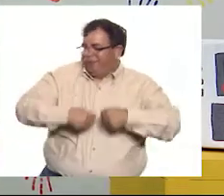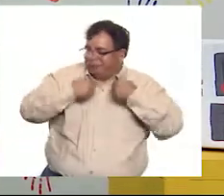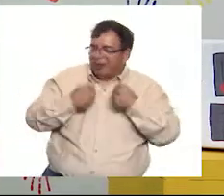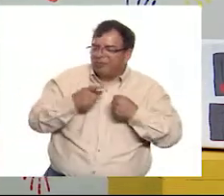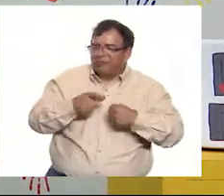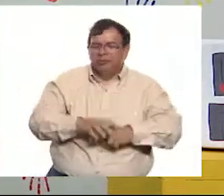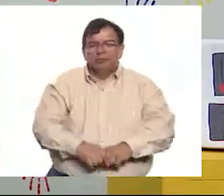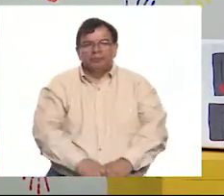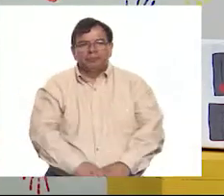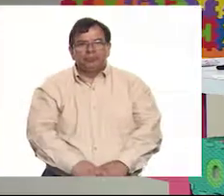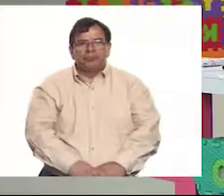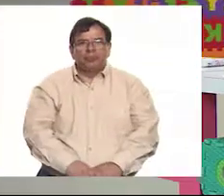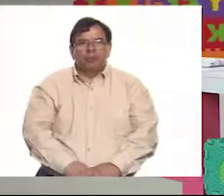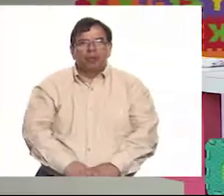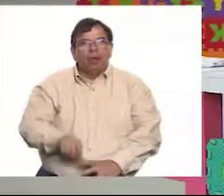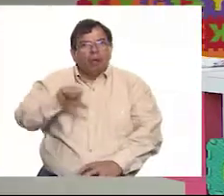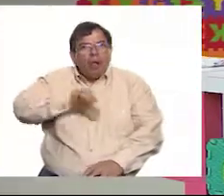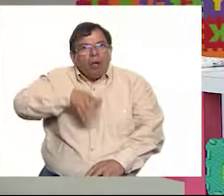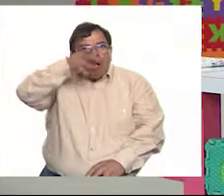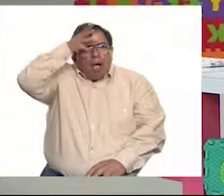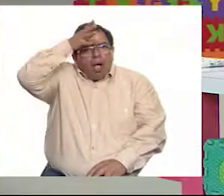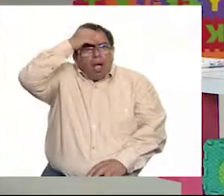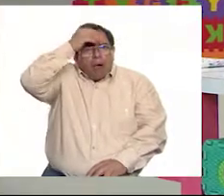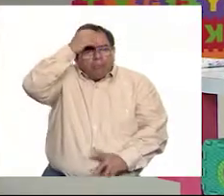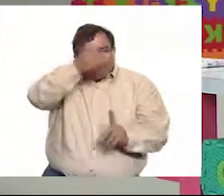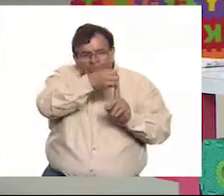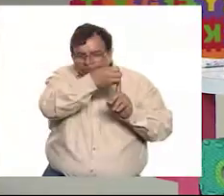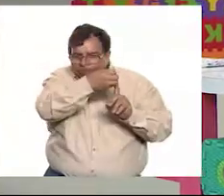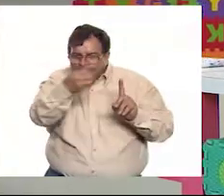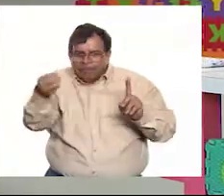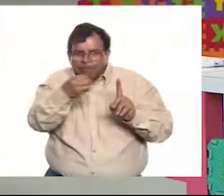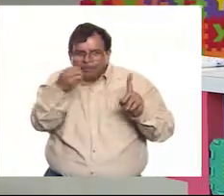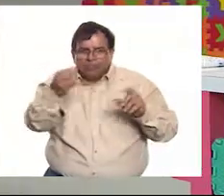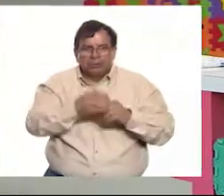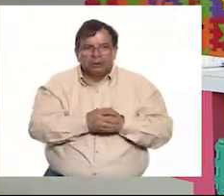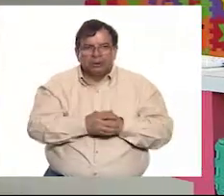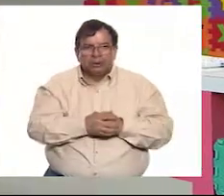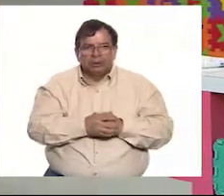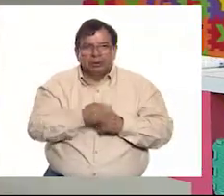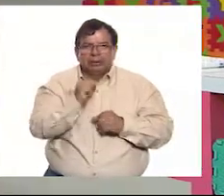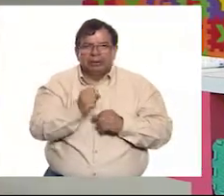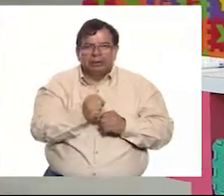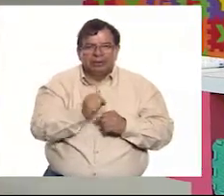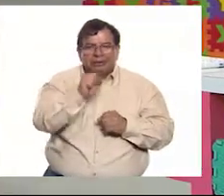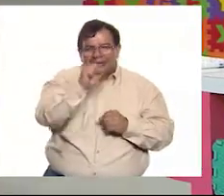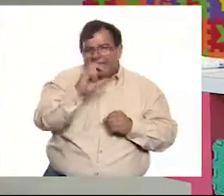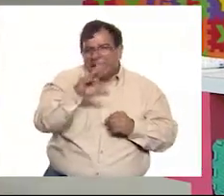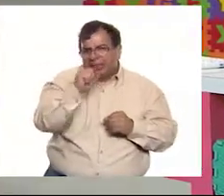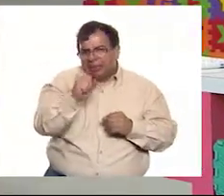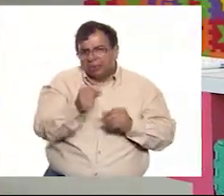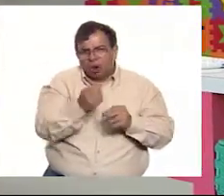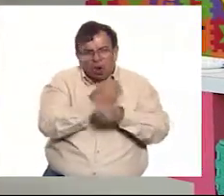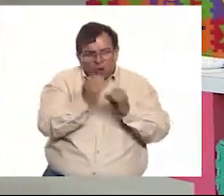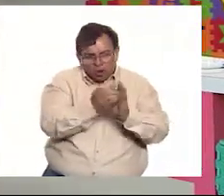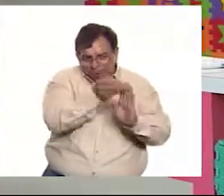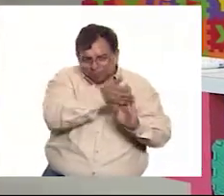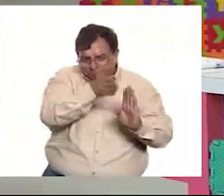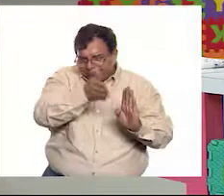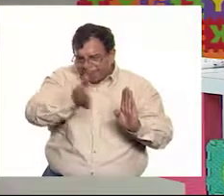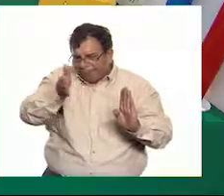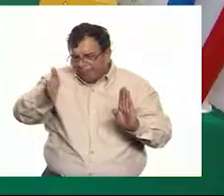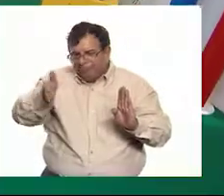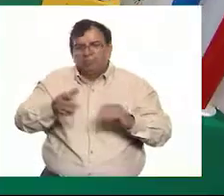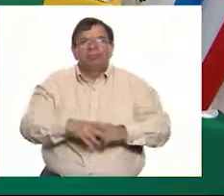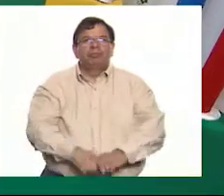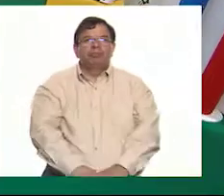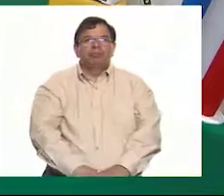que sí. Hoy aprendimos muchísimo sobre las secuencias y lo que son las series o sucesión de cosas, ¿verdad? Claro que